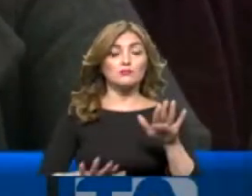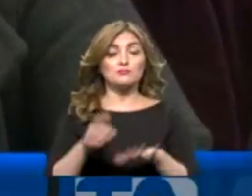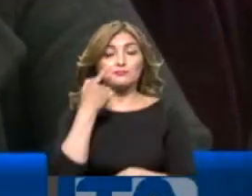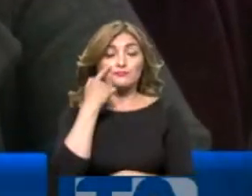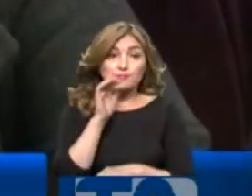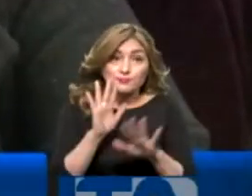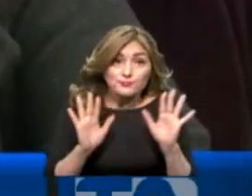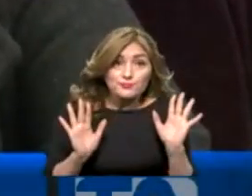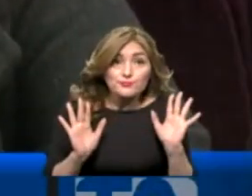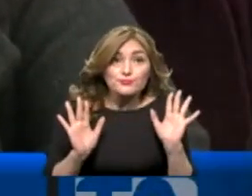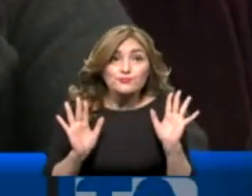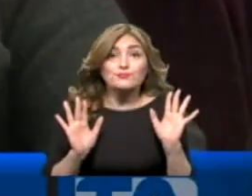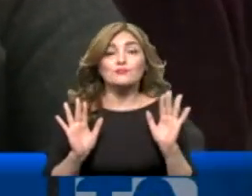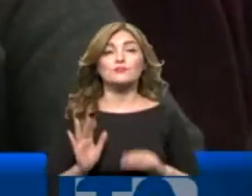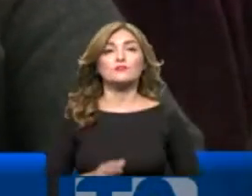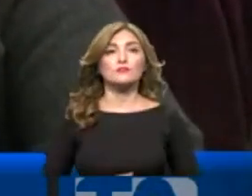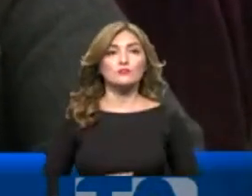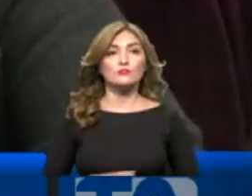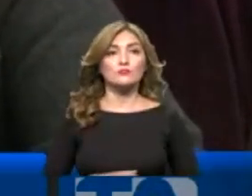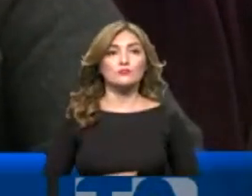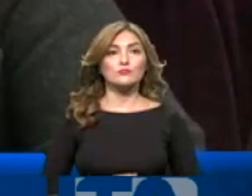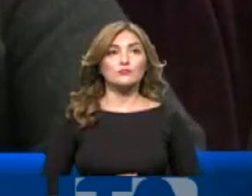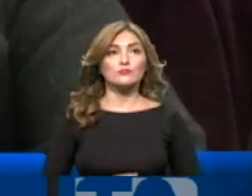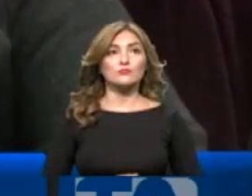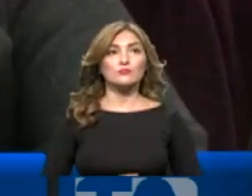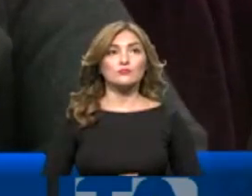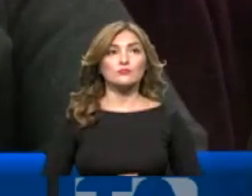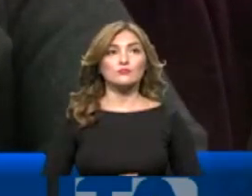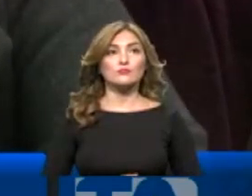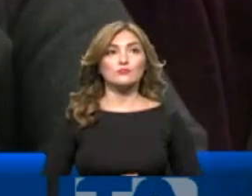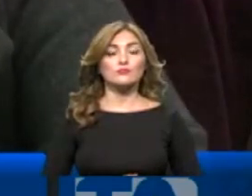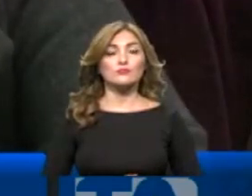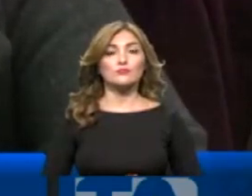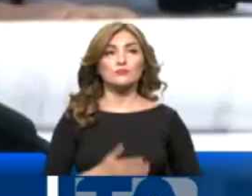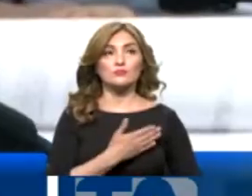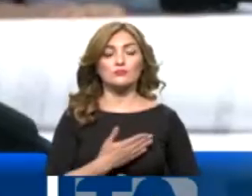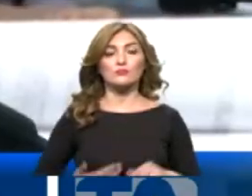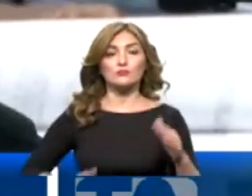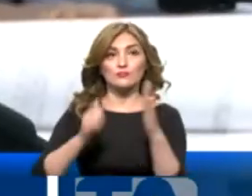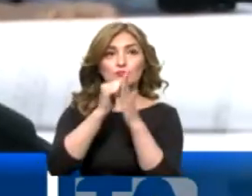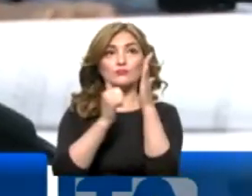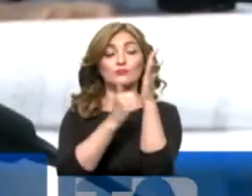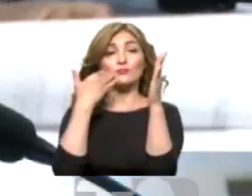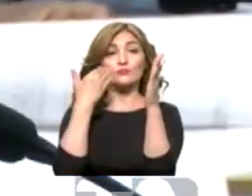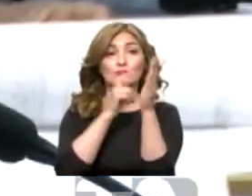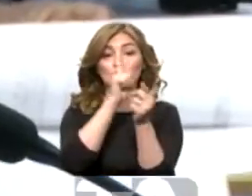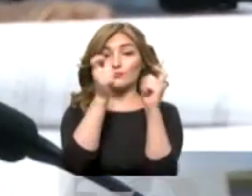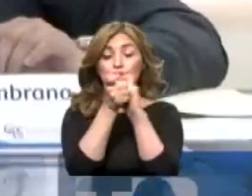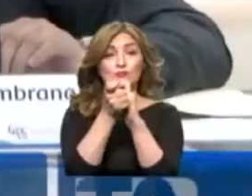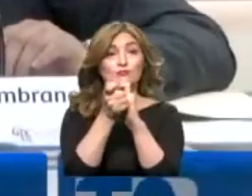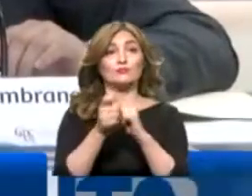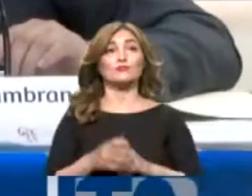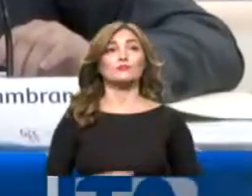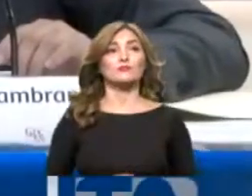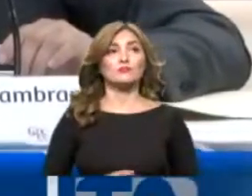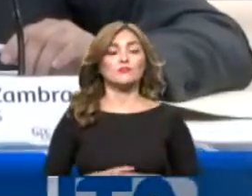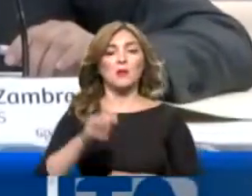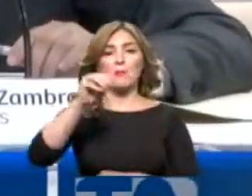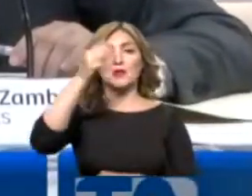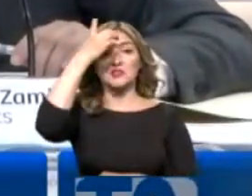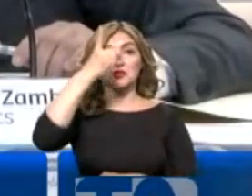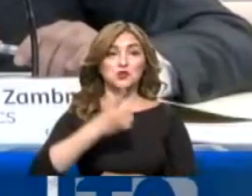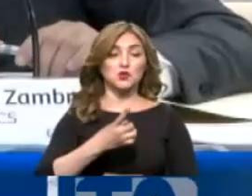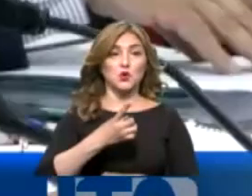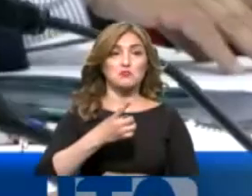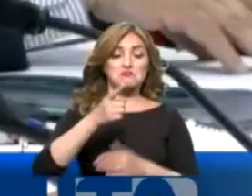o hacer coincidir o tratar de que el presidente pueda de pronto reagendar. Este martes decidirán si los censuran y los destituyen